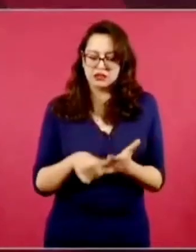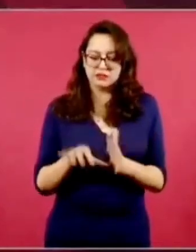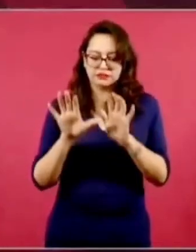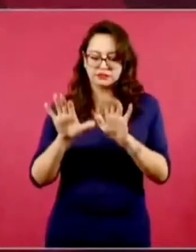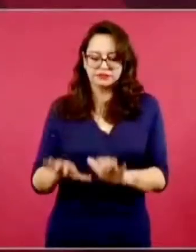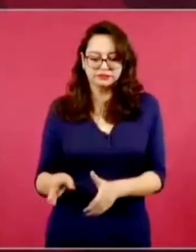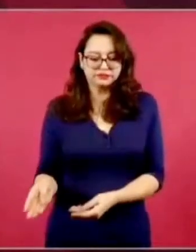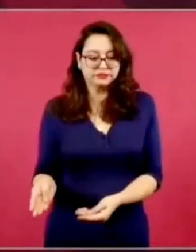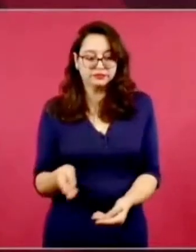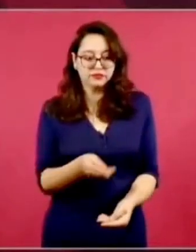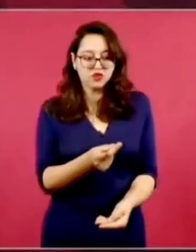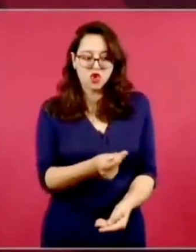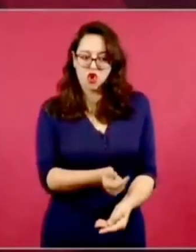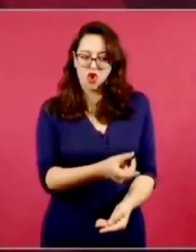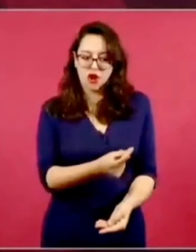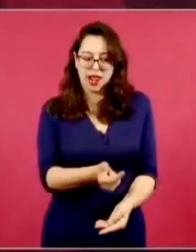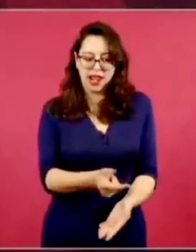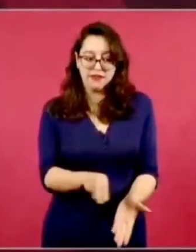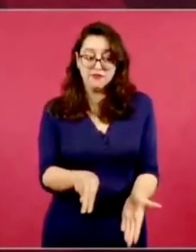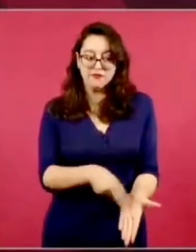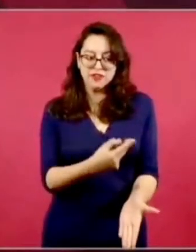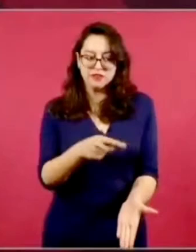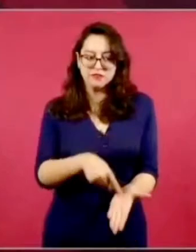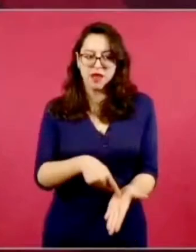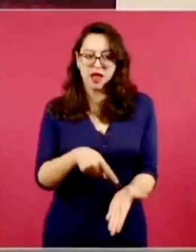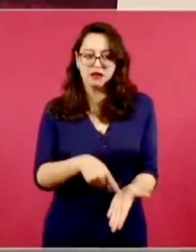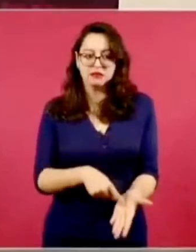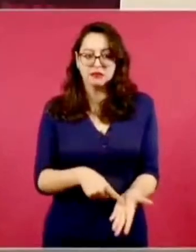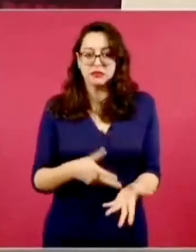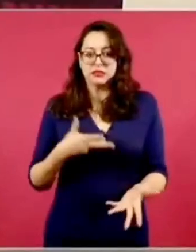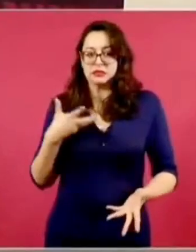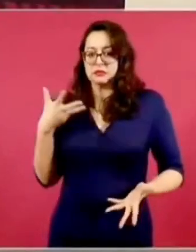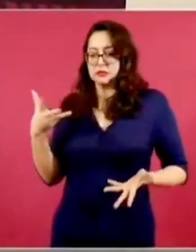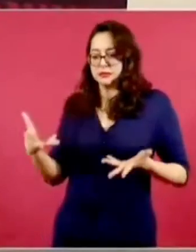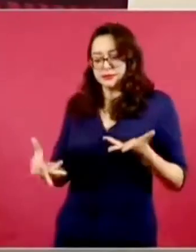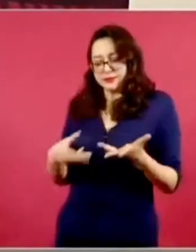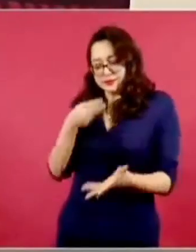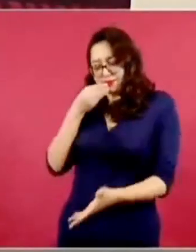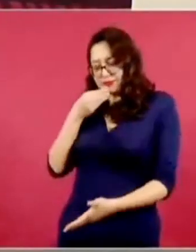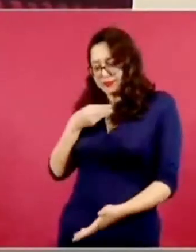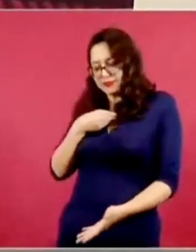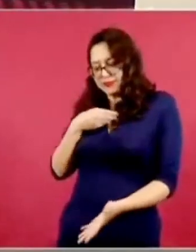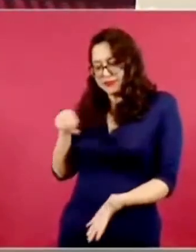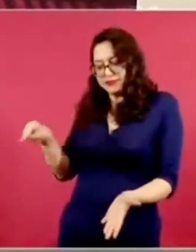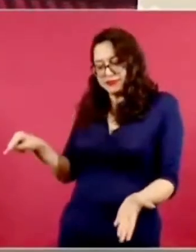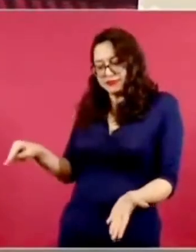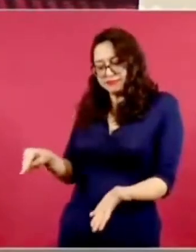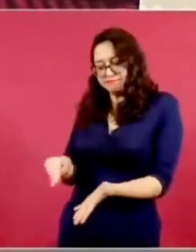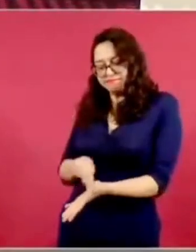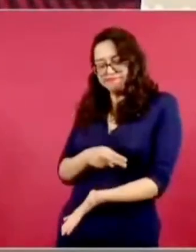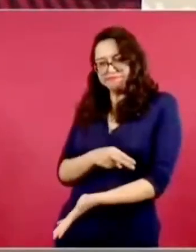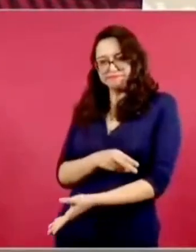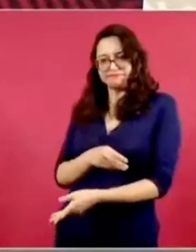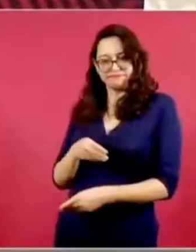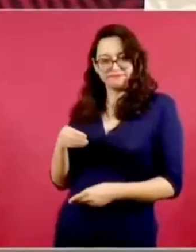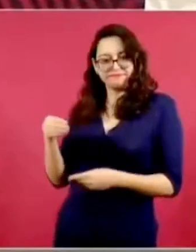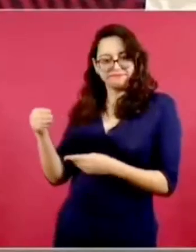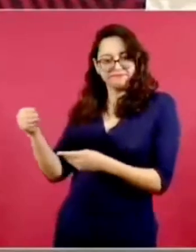para que la firmara, y la firmó don Miguel, que en paz descanse,